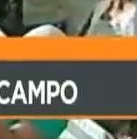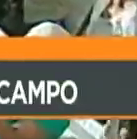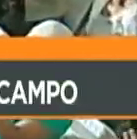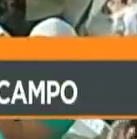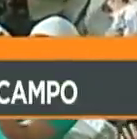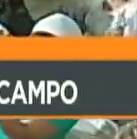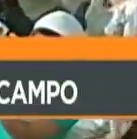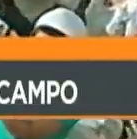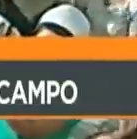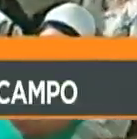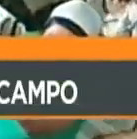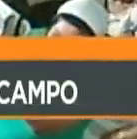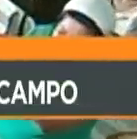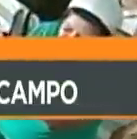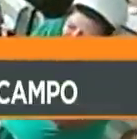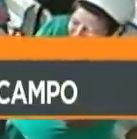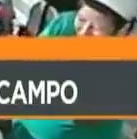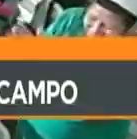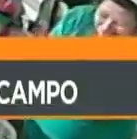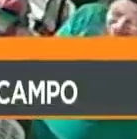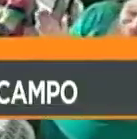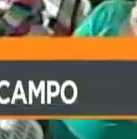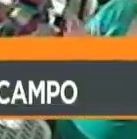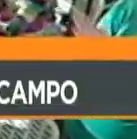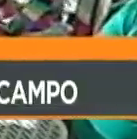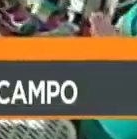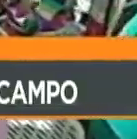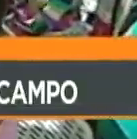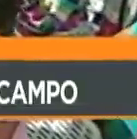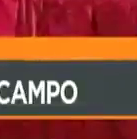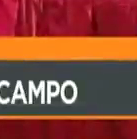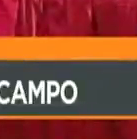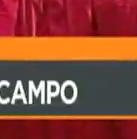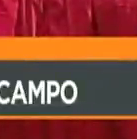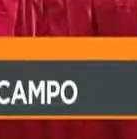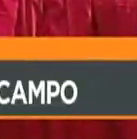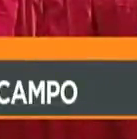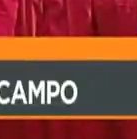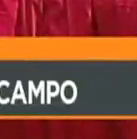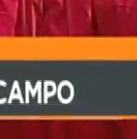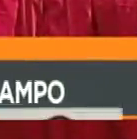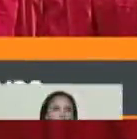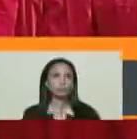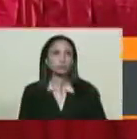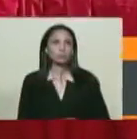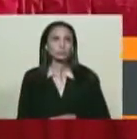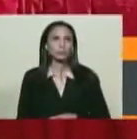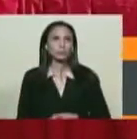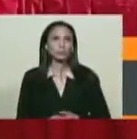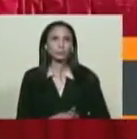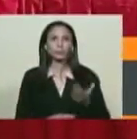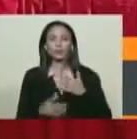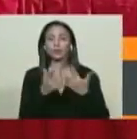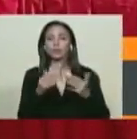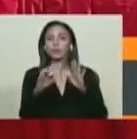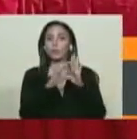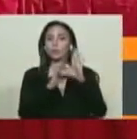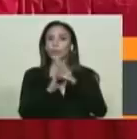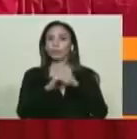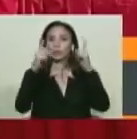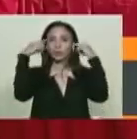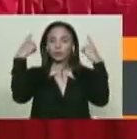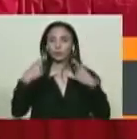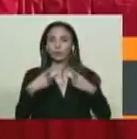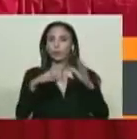Muchas gracias. Ahora, Iris, constituyente Iris Varela, la constituyente de la